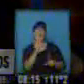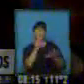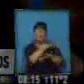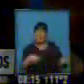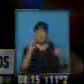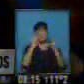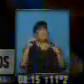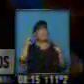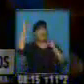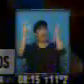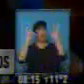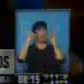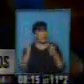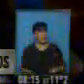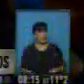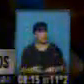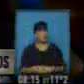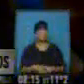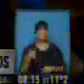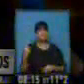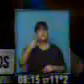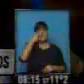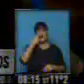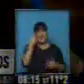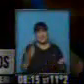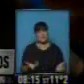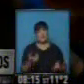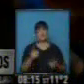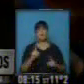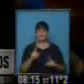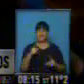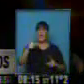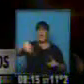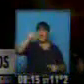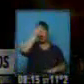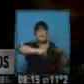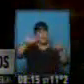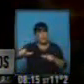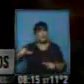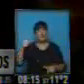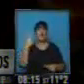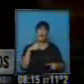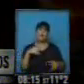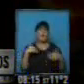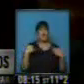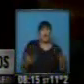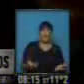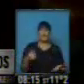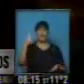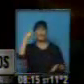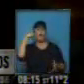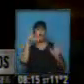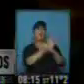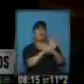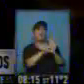los adultos. Entonces, lo interesante es invitar a la ciudadanía a que no se conforme con la idea de que las leyes son